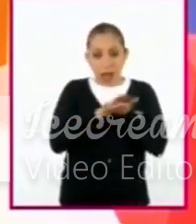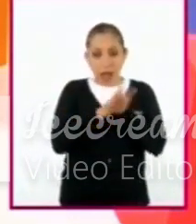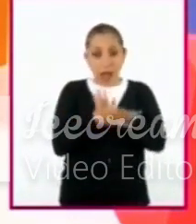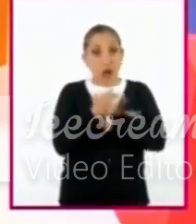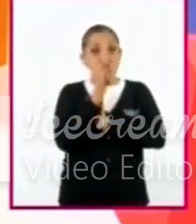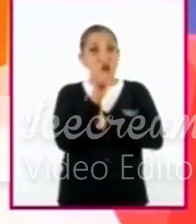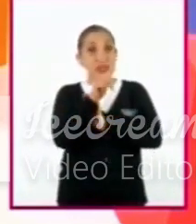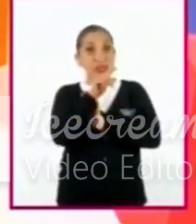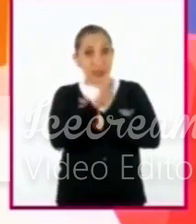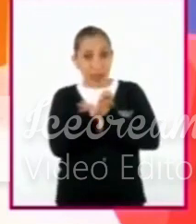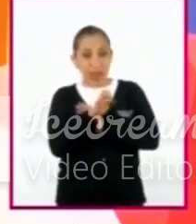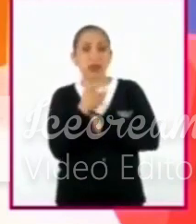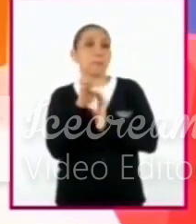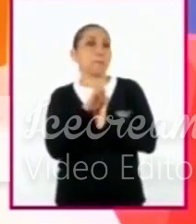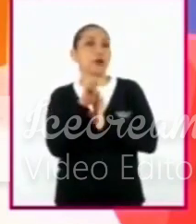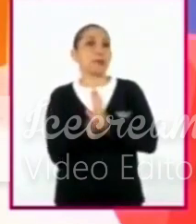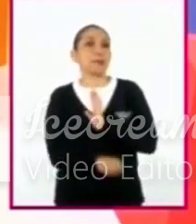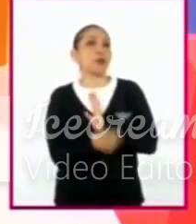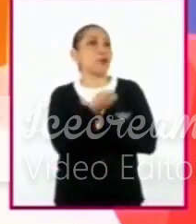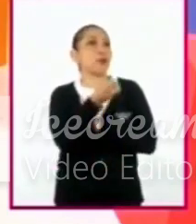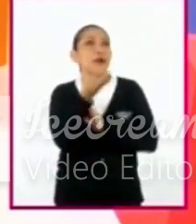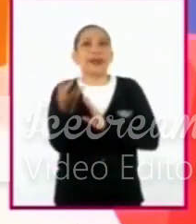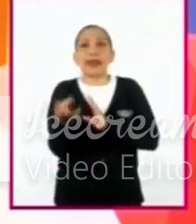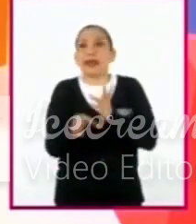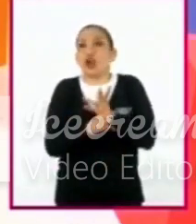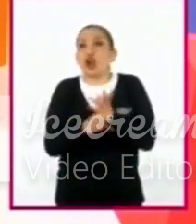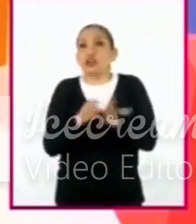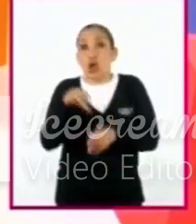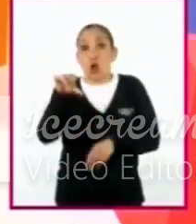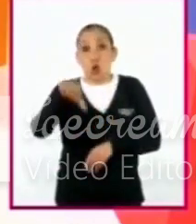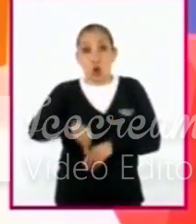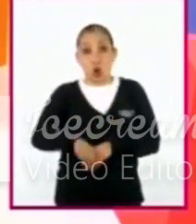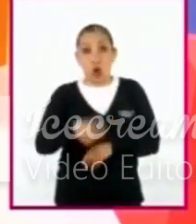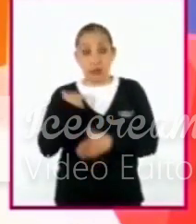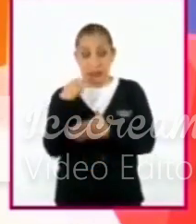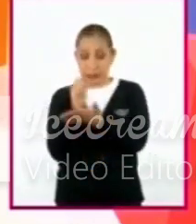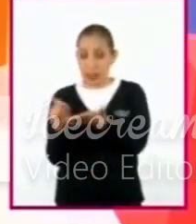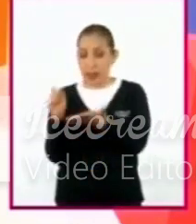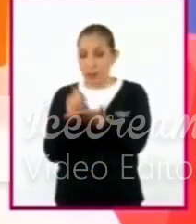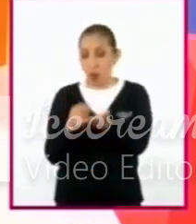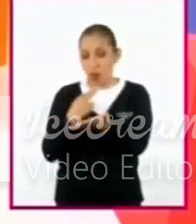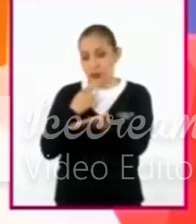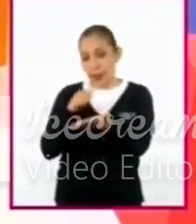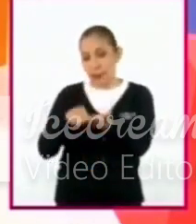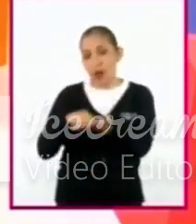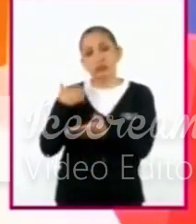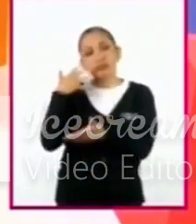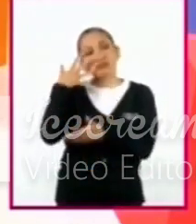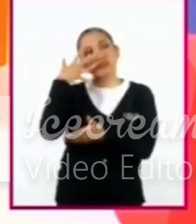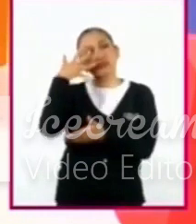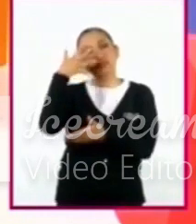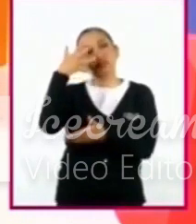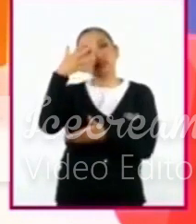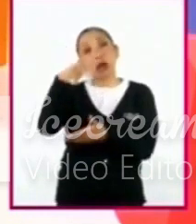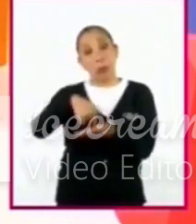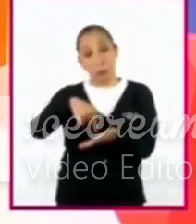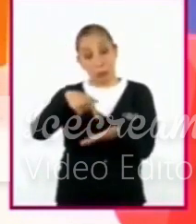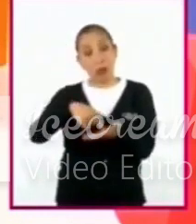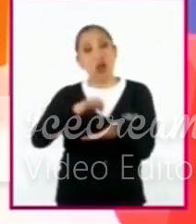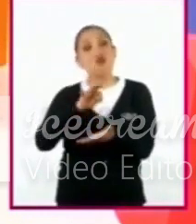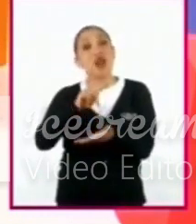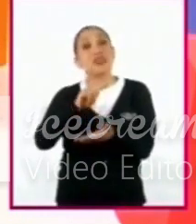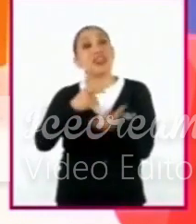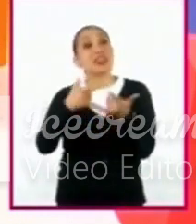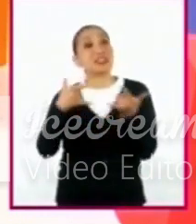en tal. Así, por ejemplo, cualquier cosa que hoy en día escribamos o utilicemos será el día de mañana una